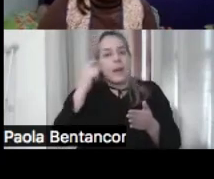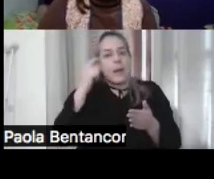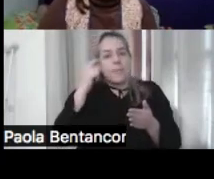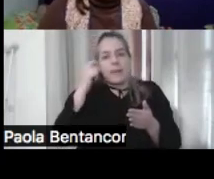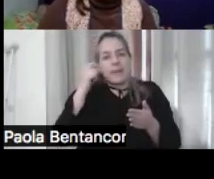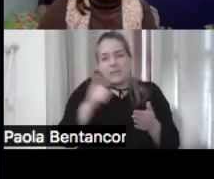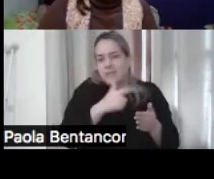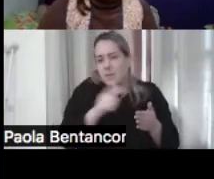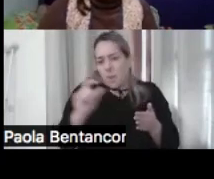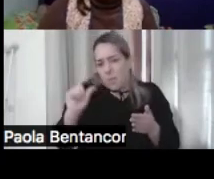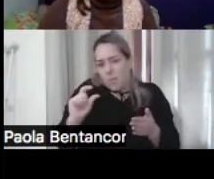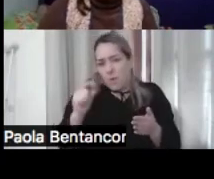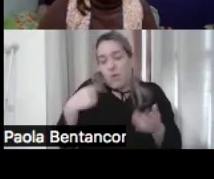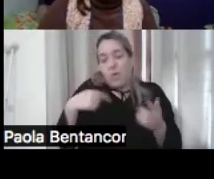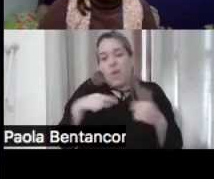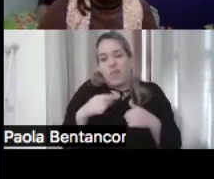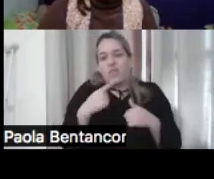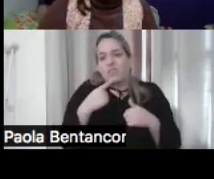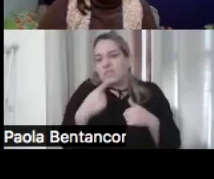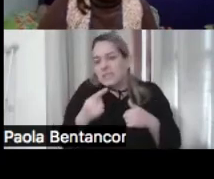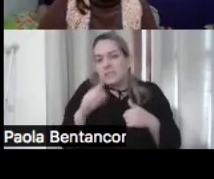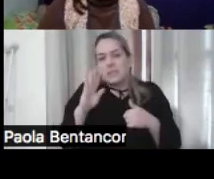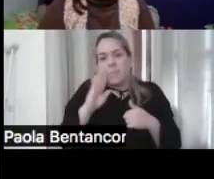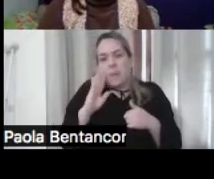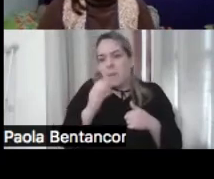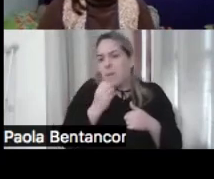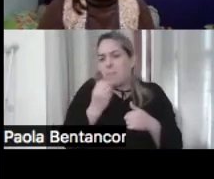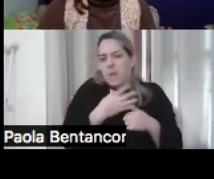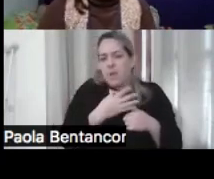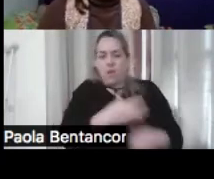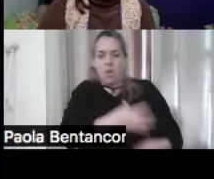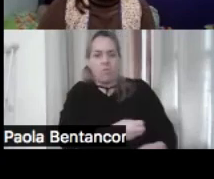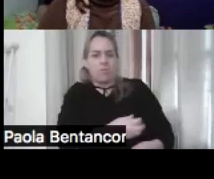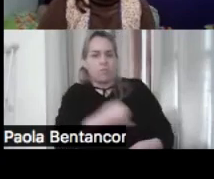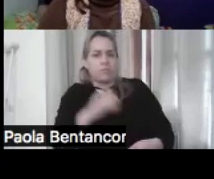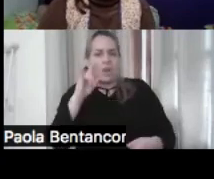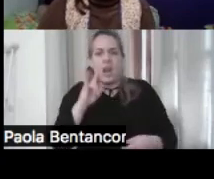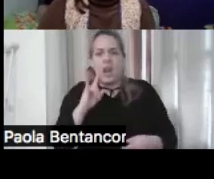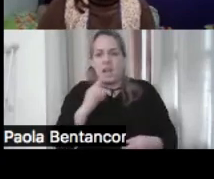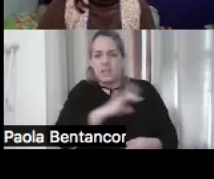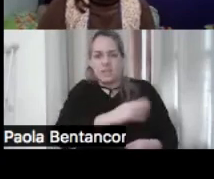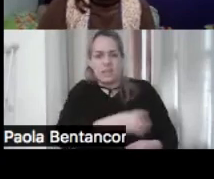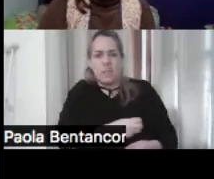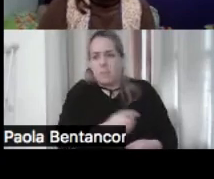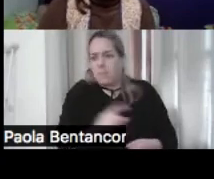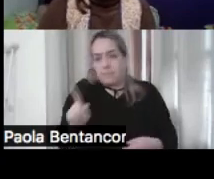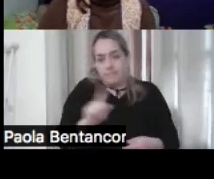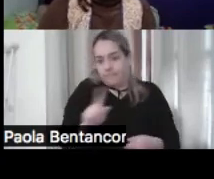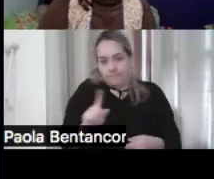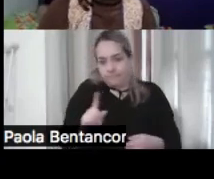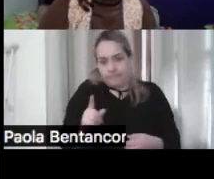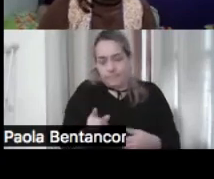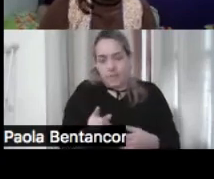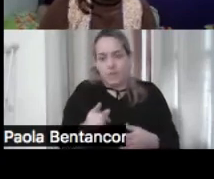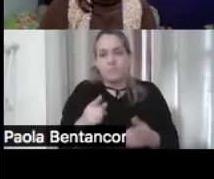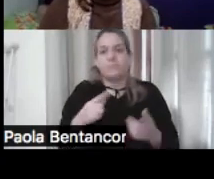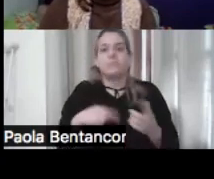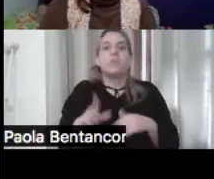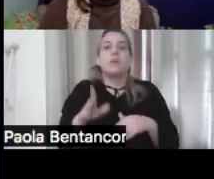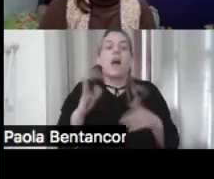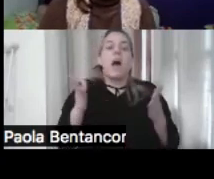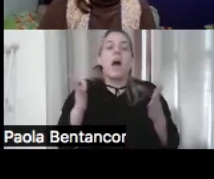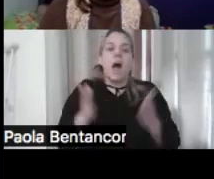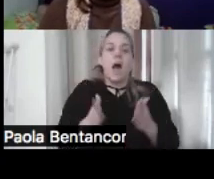que era mejor desmotivar la lactancia humana. Hoy, como digo siempre, ya entendimos que las personas